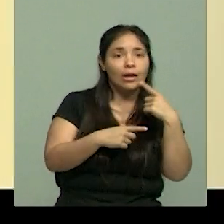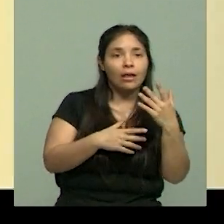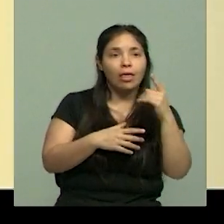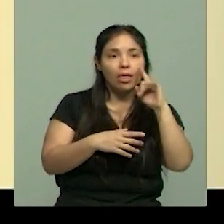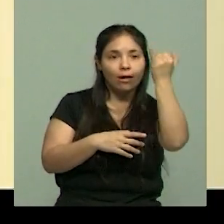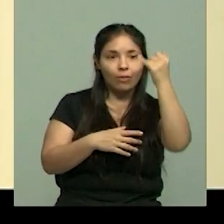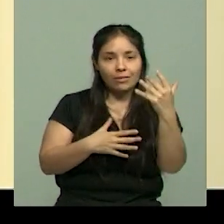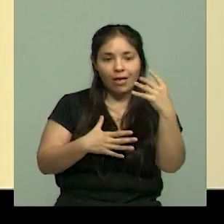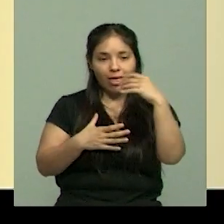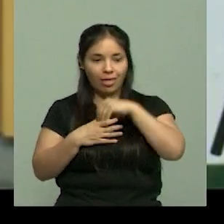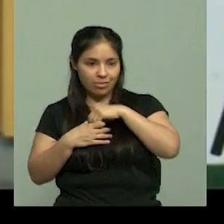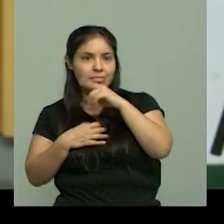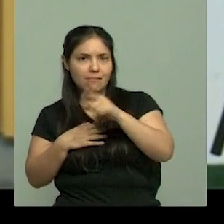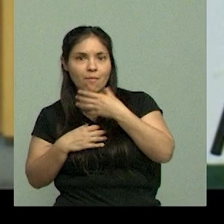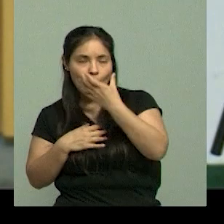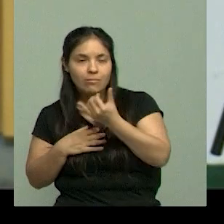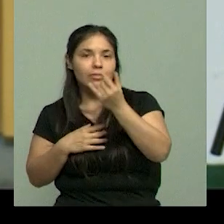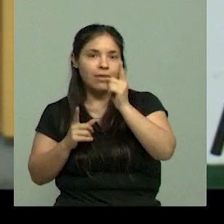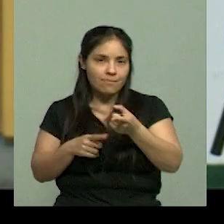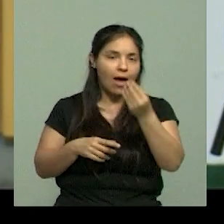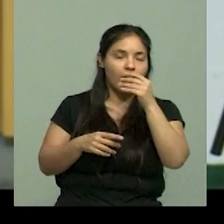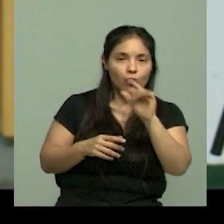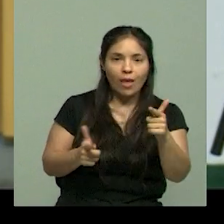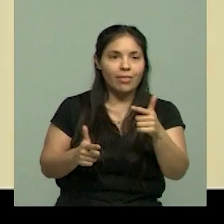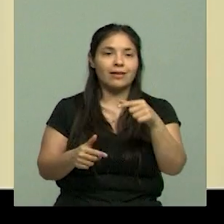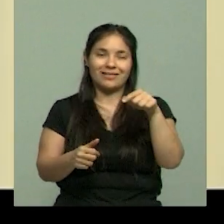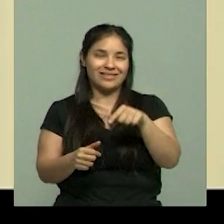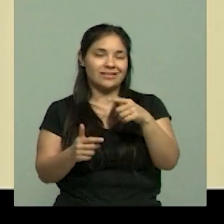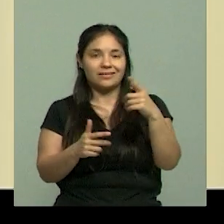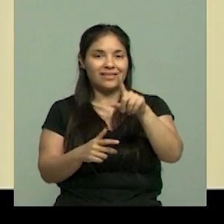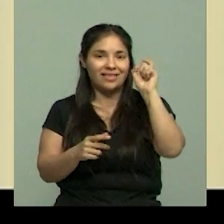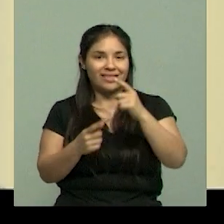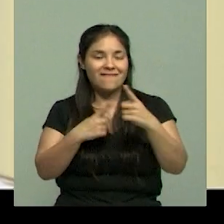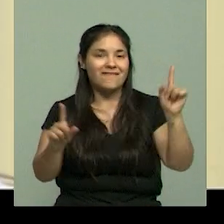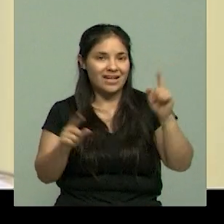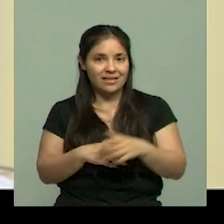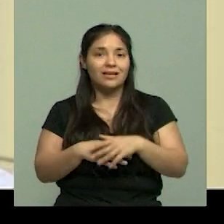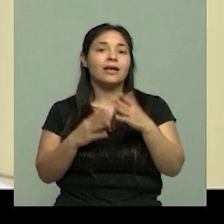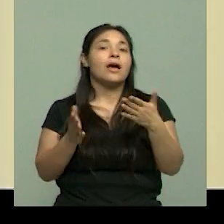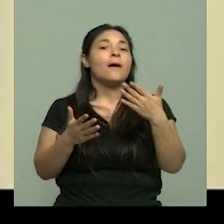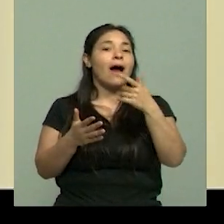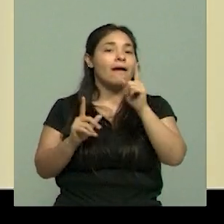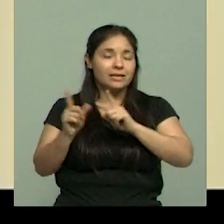los cuerpos así? No cuesta hablar del cuerpo, cuesta hablar de cómo uno se ve y de cuando